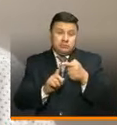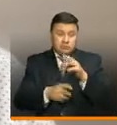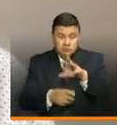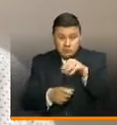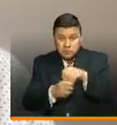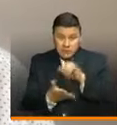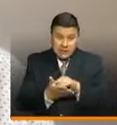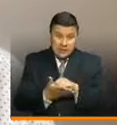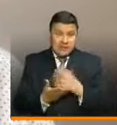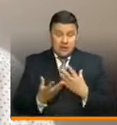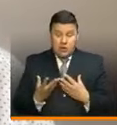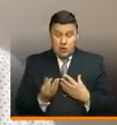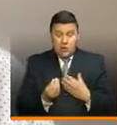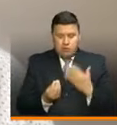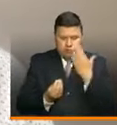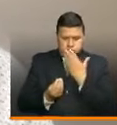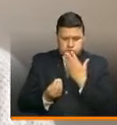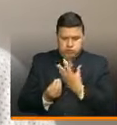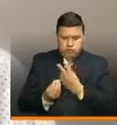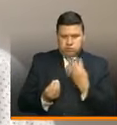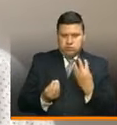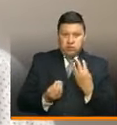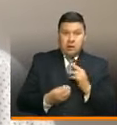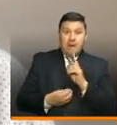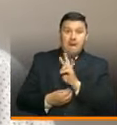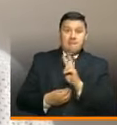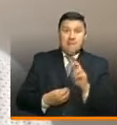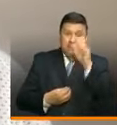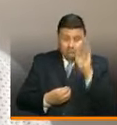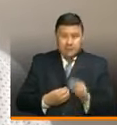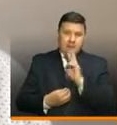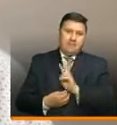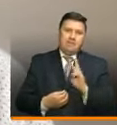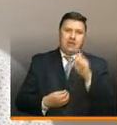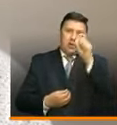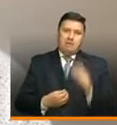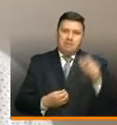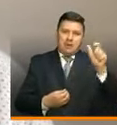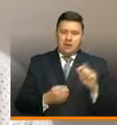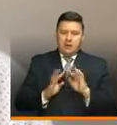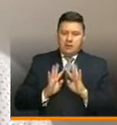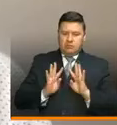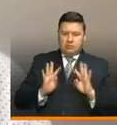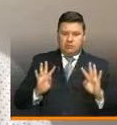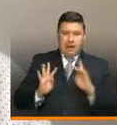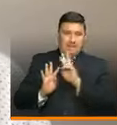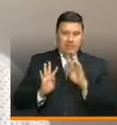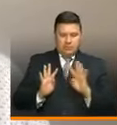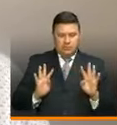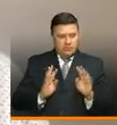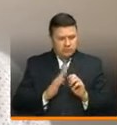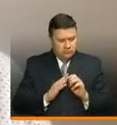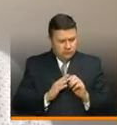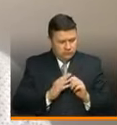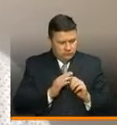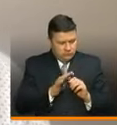de el equipo de evaluadores hubo 22 personas, realmente personas además de muchas profesiones distintas, con